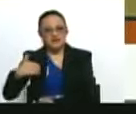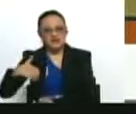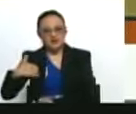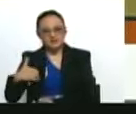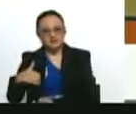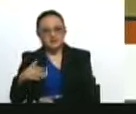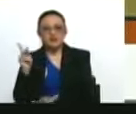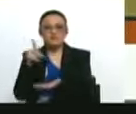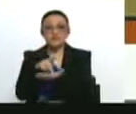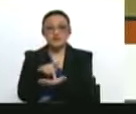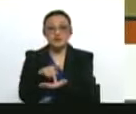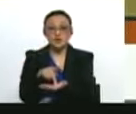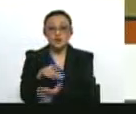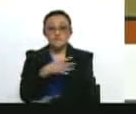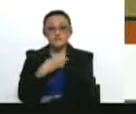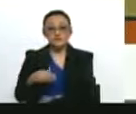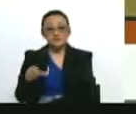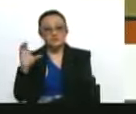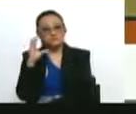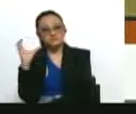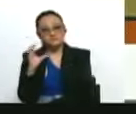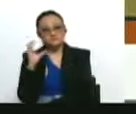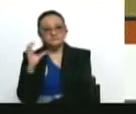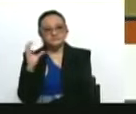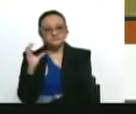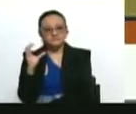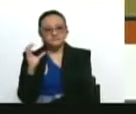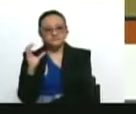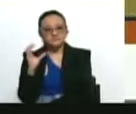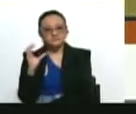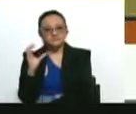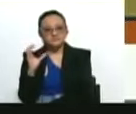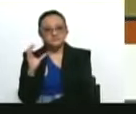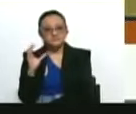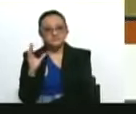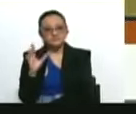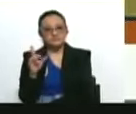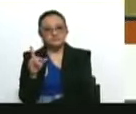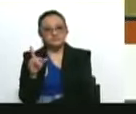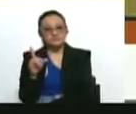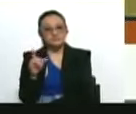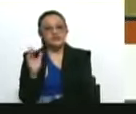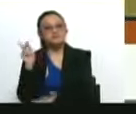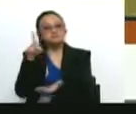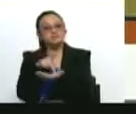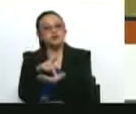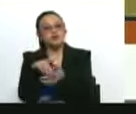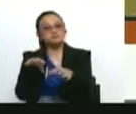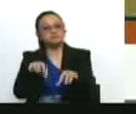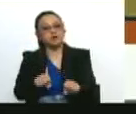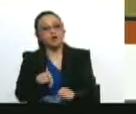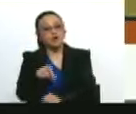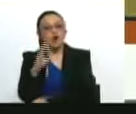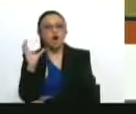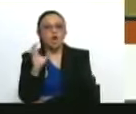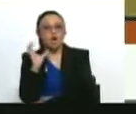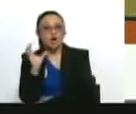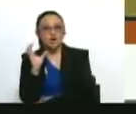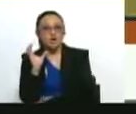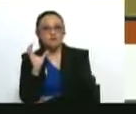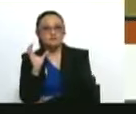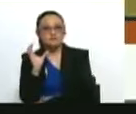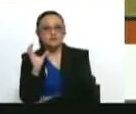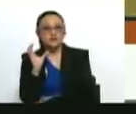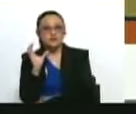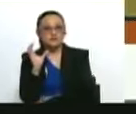Argentina, el presidente de Colombia, el Departamento de Estado, y se instalaron en Colombia, en San